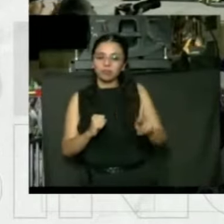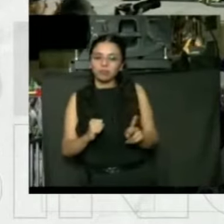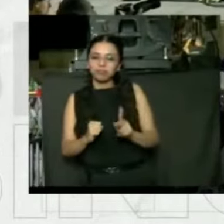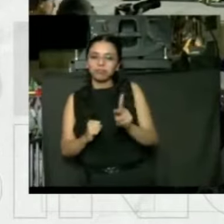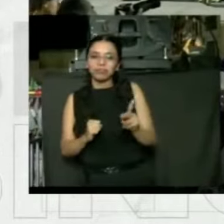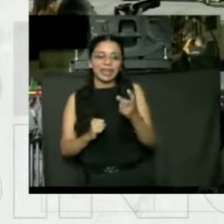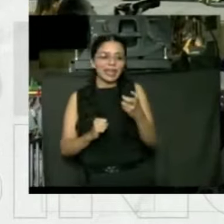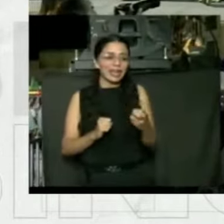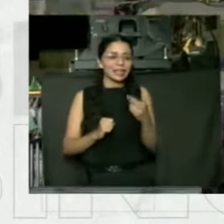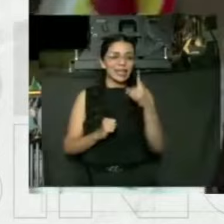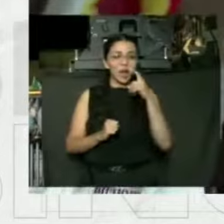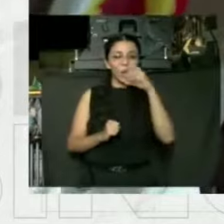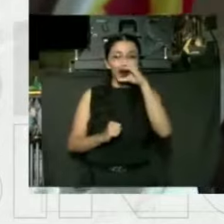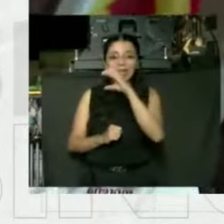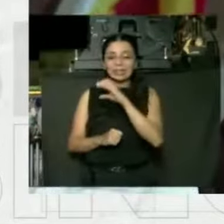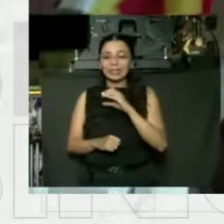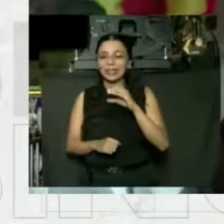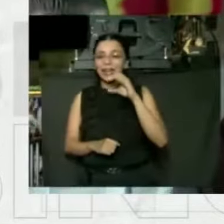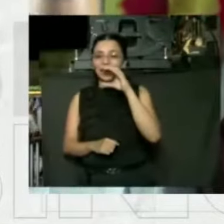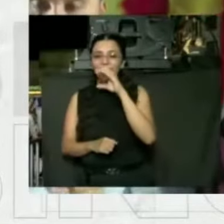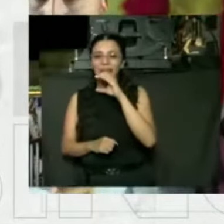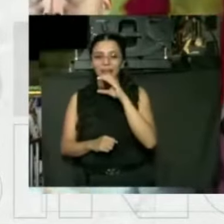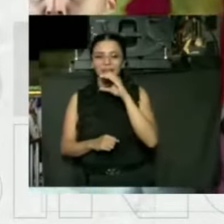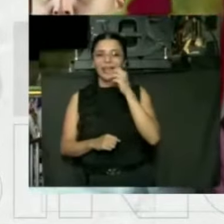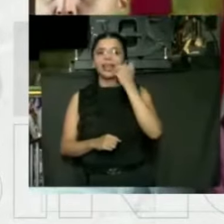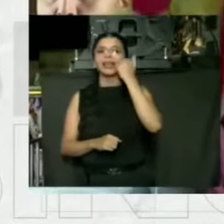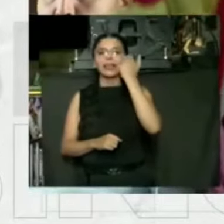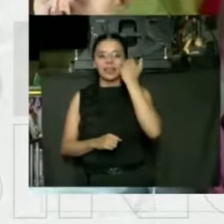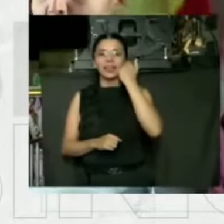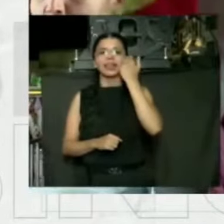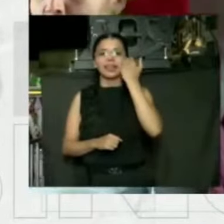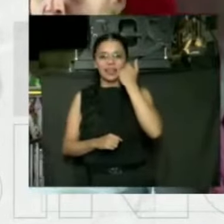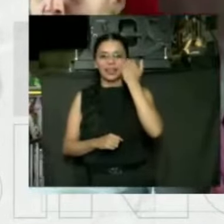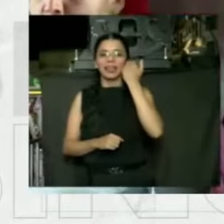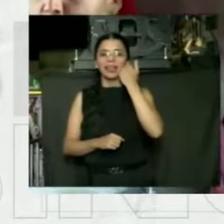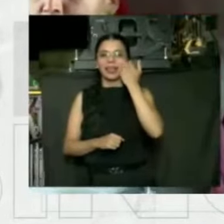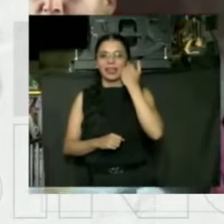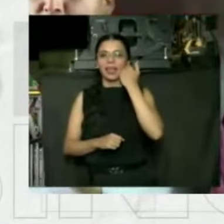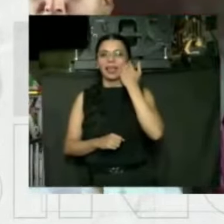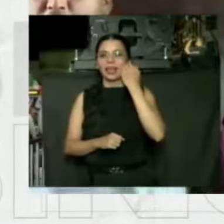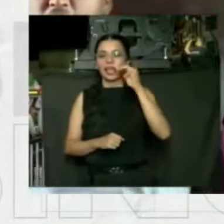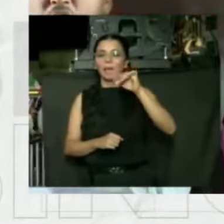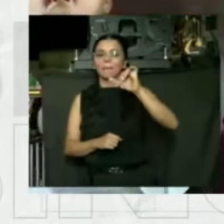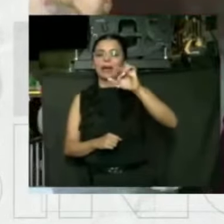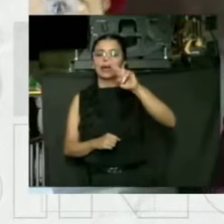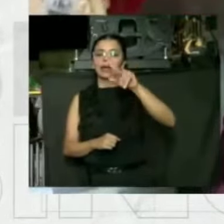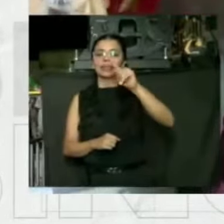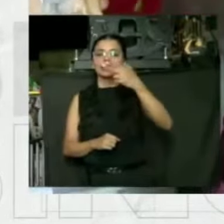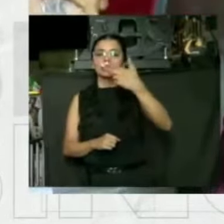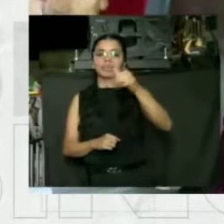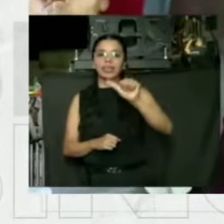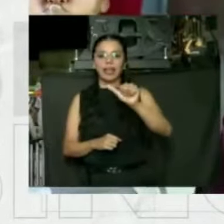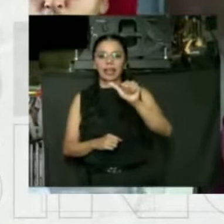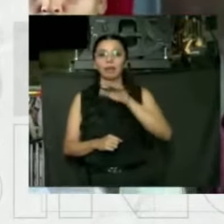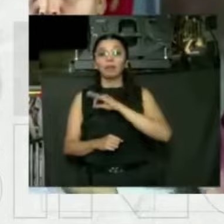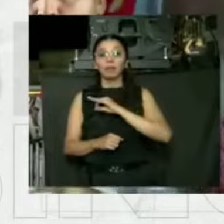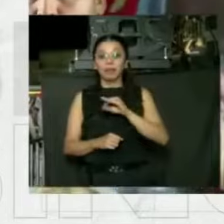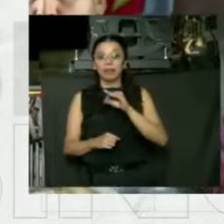esta ciudad de Aguascalientes quiere que Marta Márquez sea su próxima